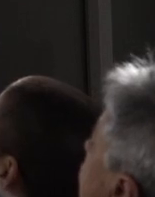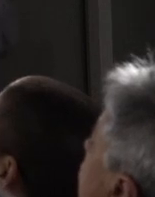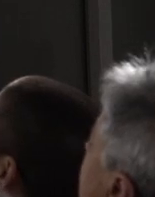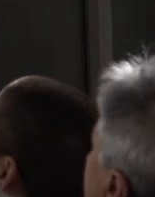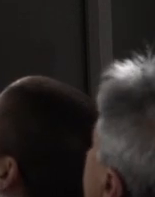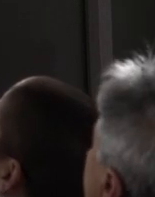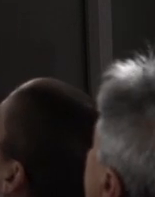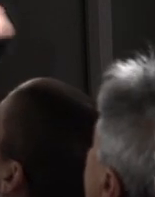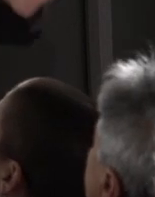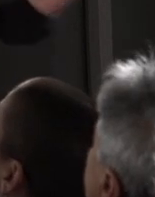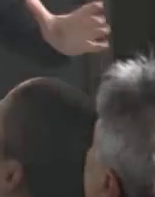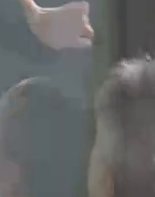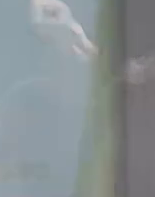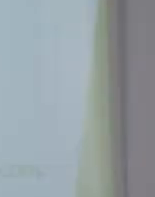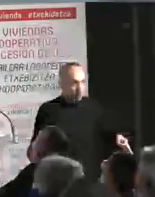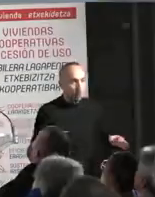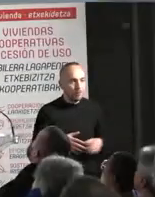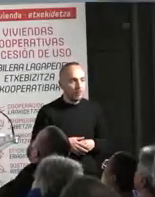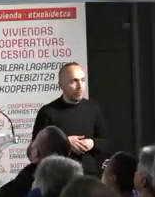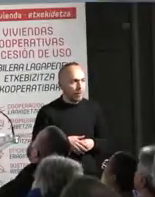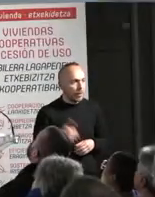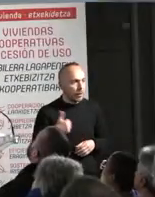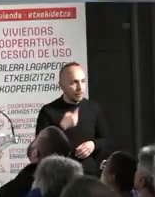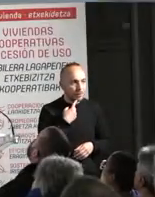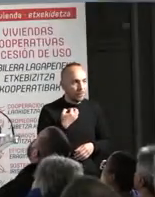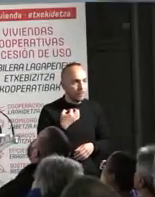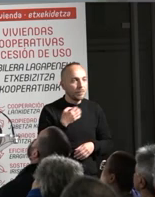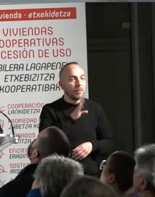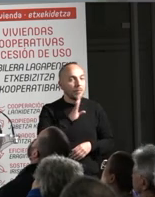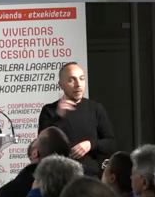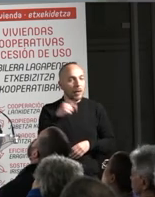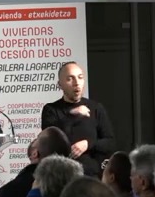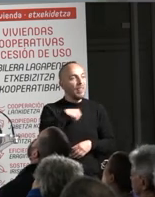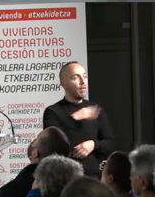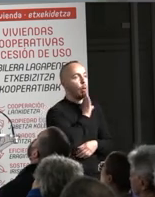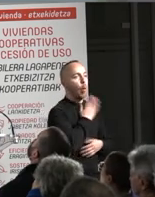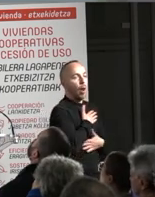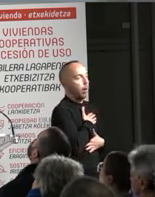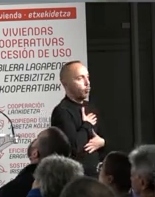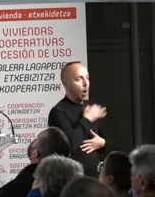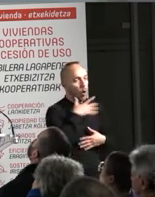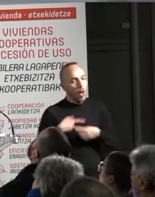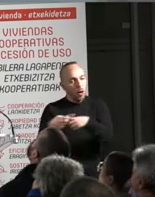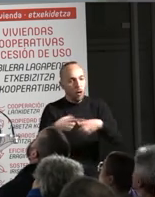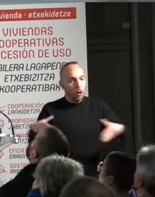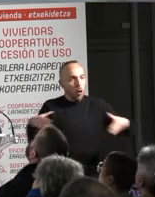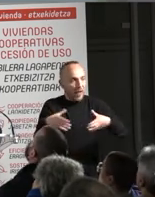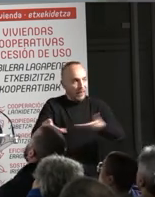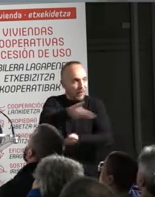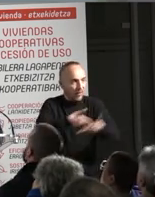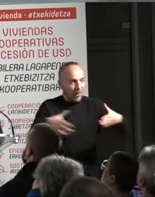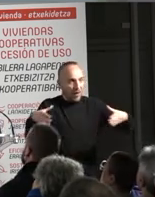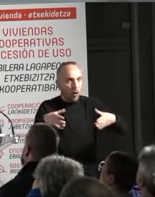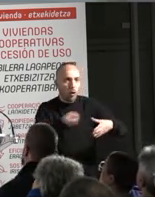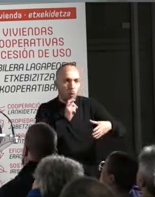sostenible, eficiente, de la individualización, lo que hemos comentado, de individualizar, pasamos a colectivizar. ¿Cómo? Aprendiendo muchas